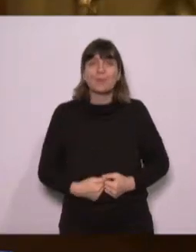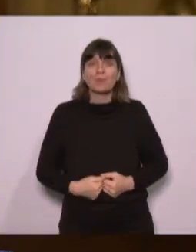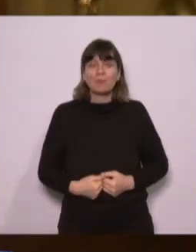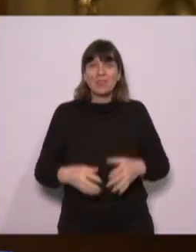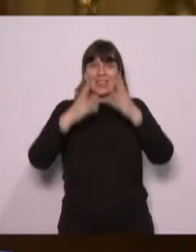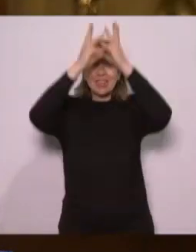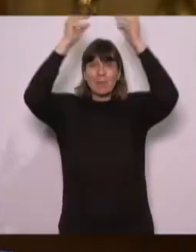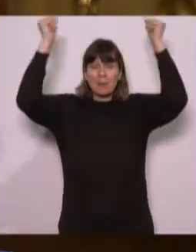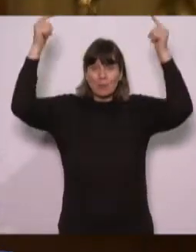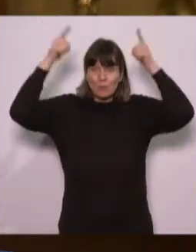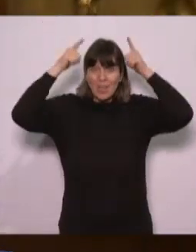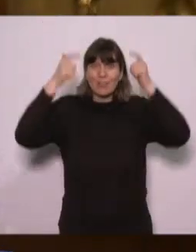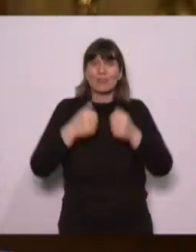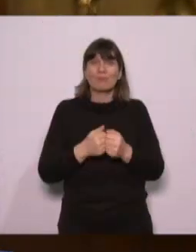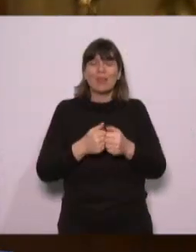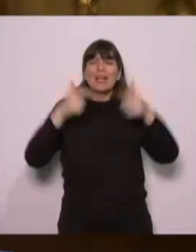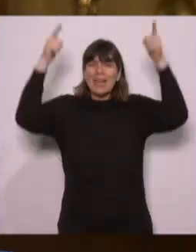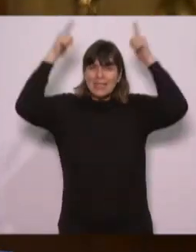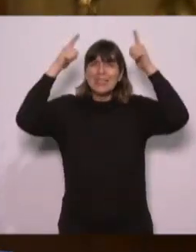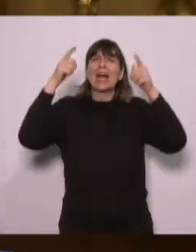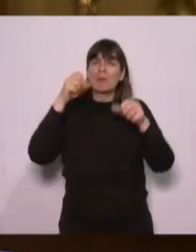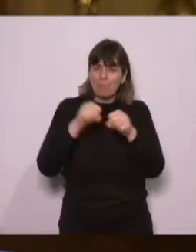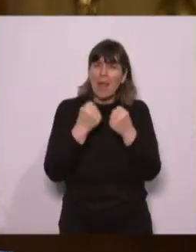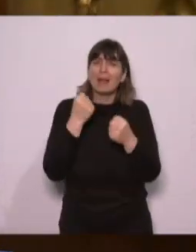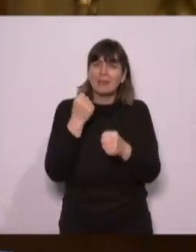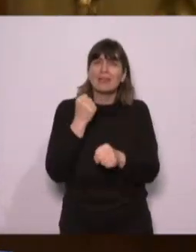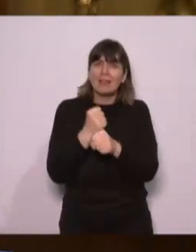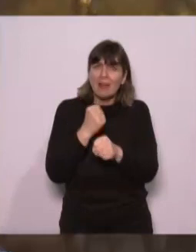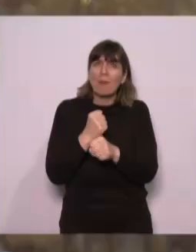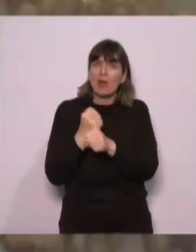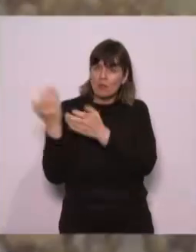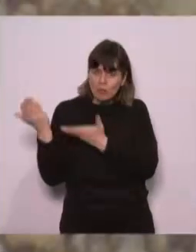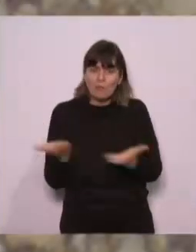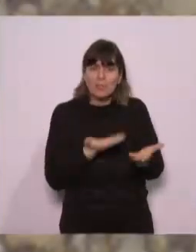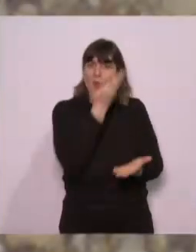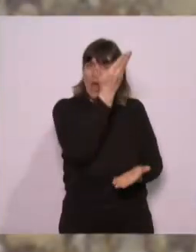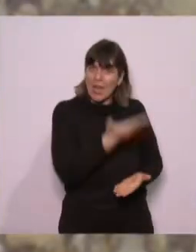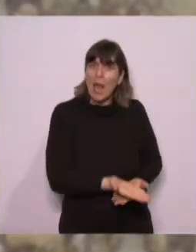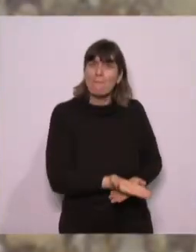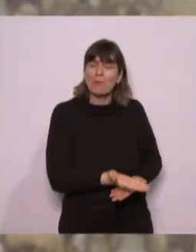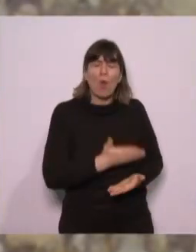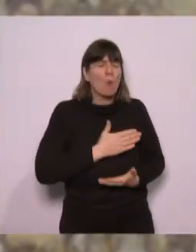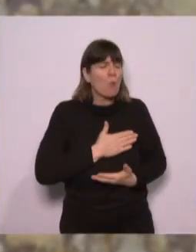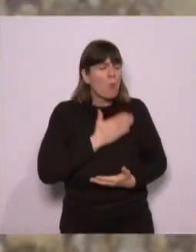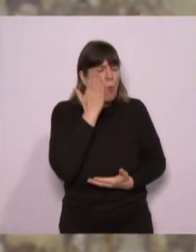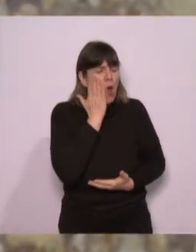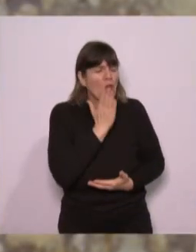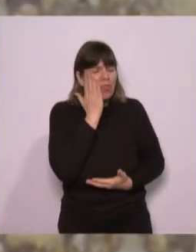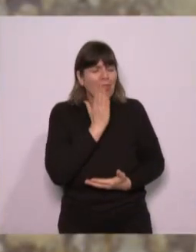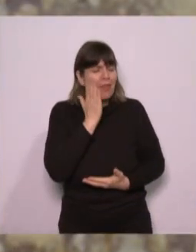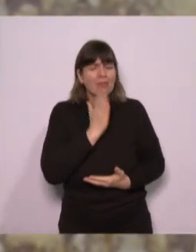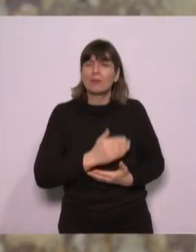Amén. Y el Espíritu Santo, que en San Cayetano nos ha ofrecido un ejemplo de caridad